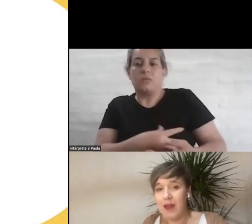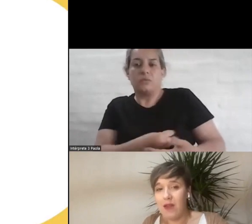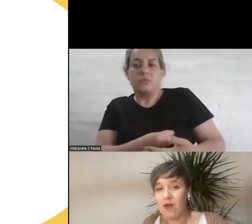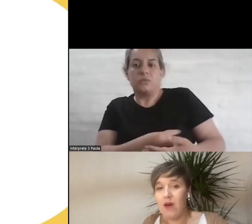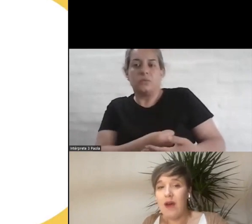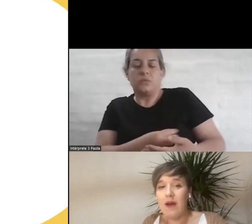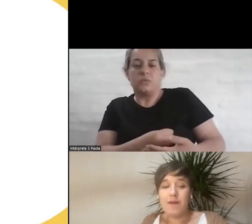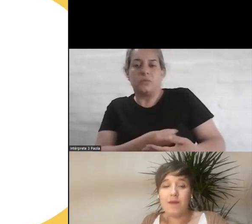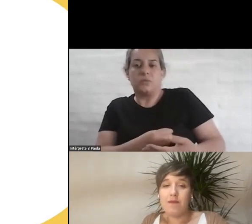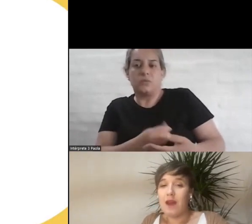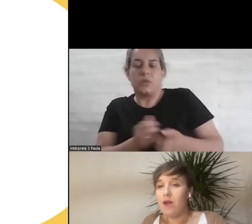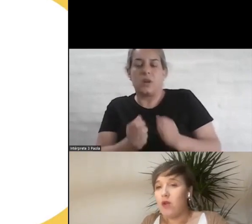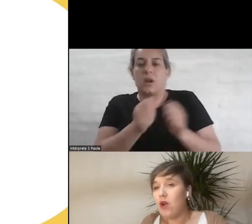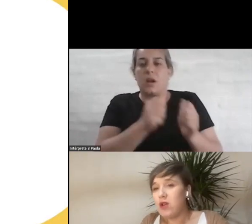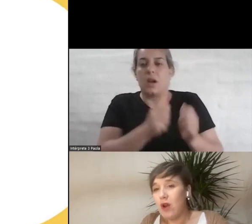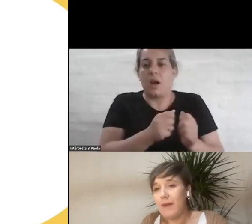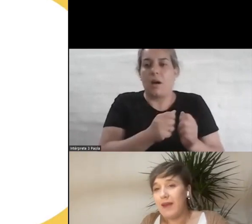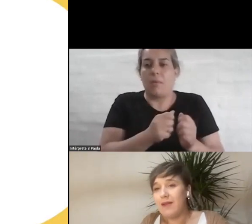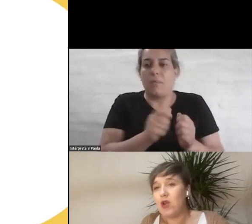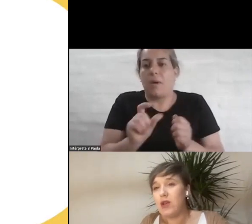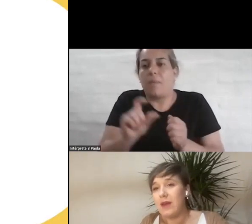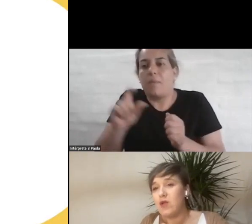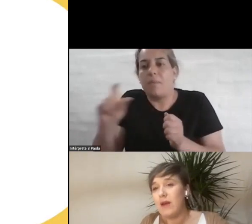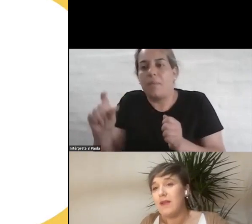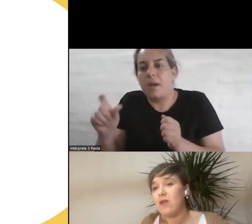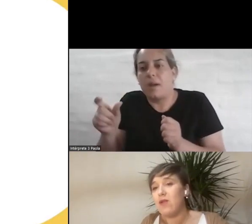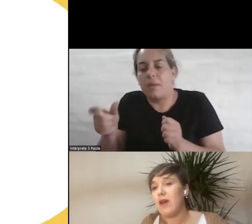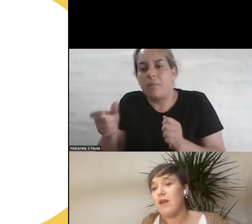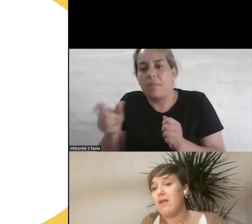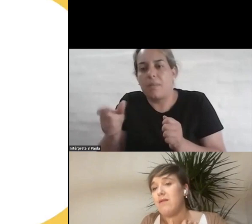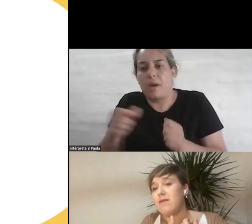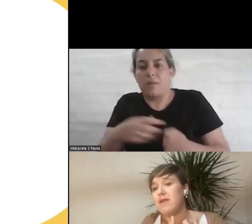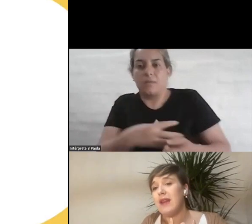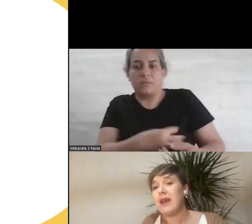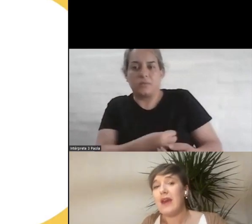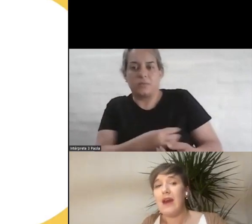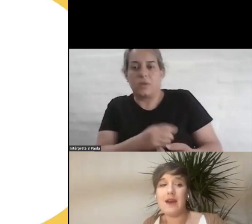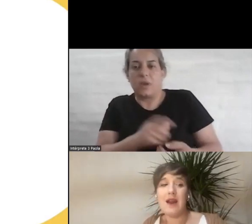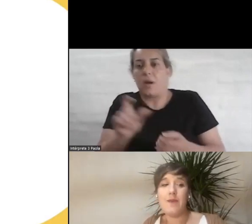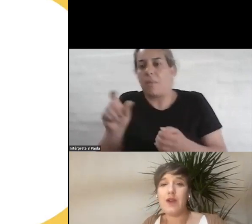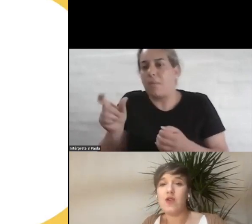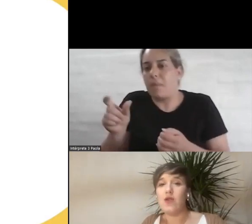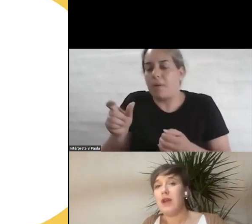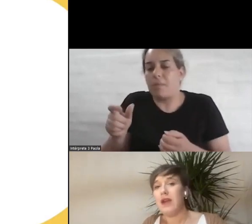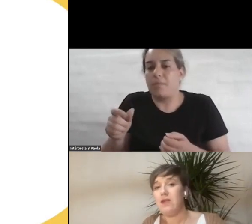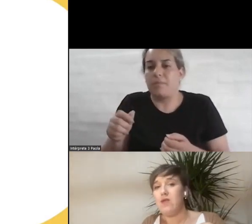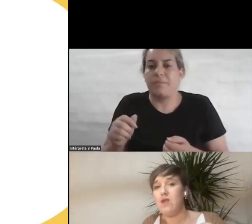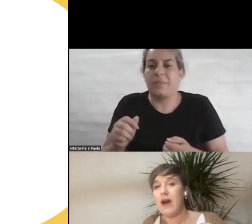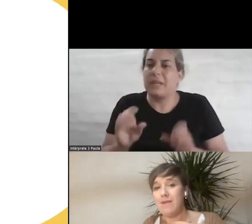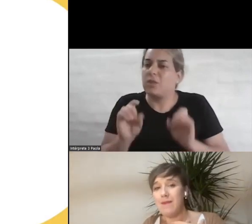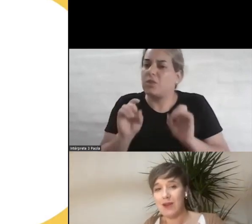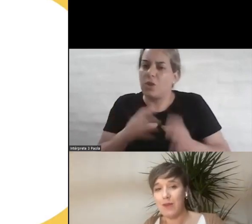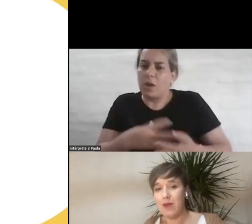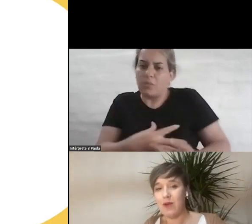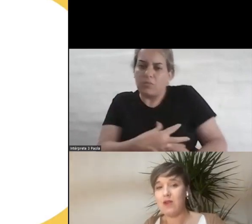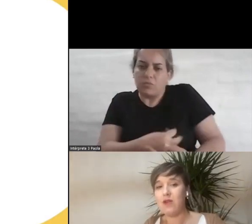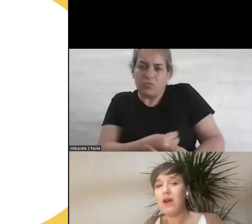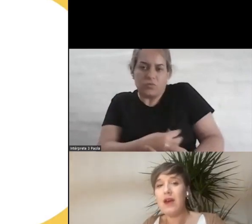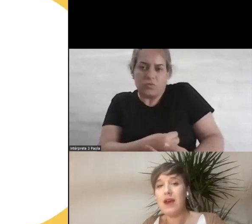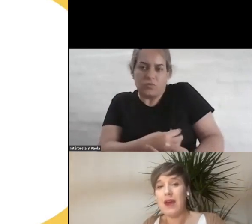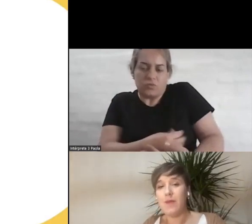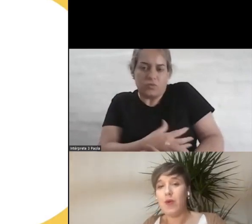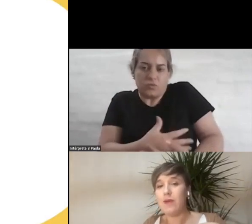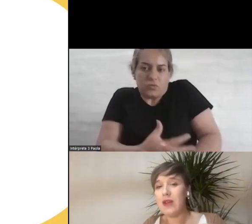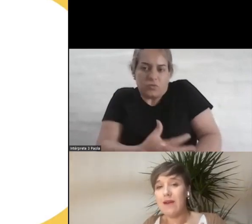en diferido. No solamente, no nos quedemos solamente con que tiene que agarrar el pecho y no hay más opciones,